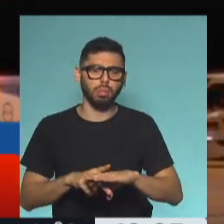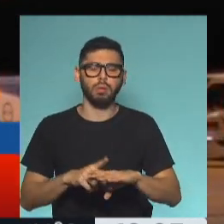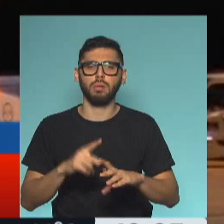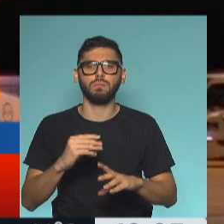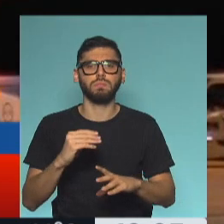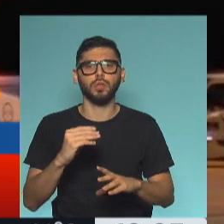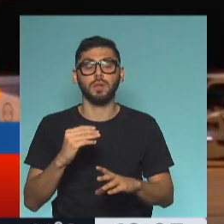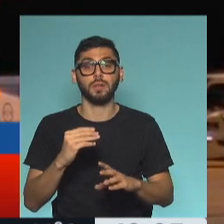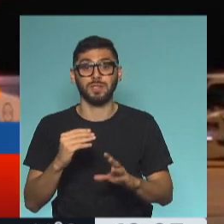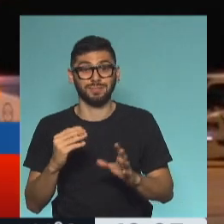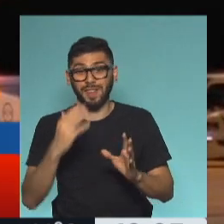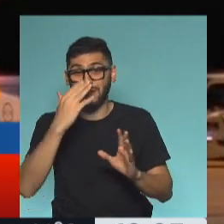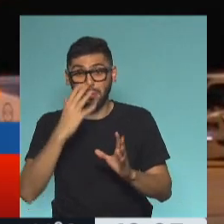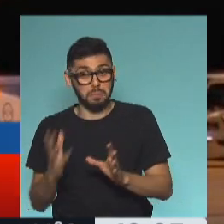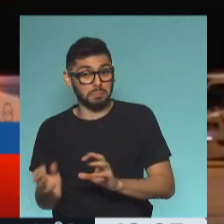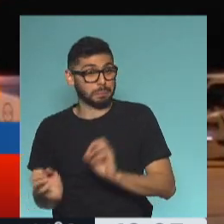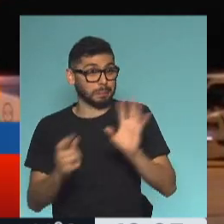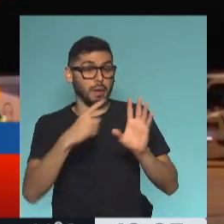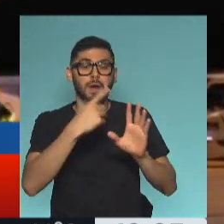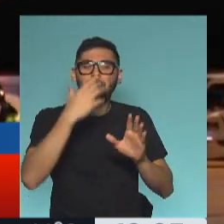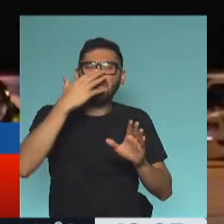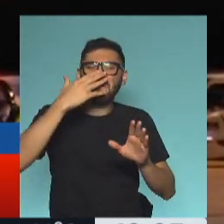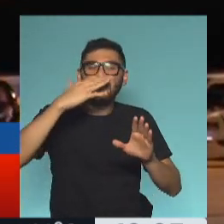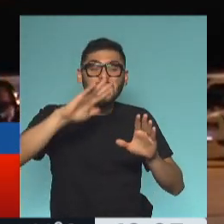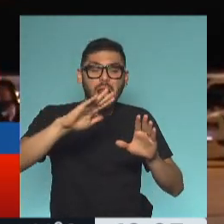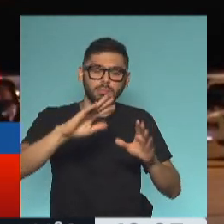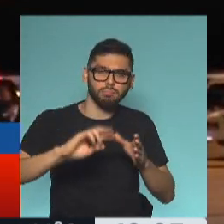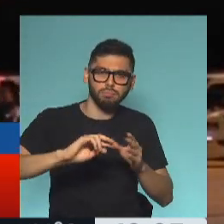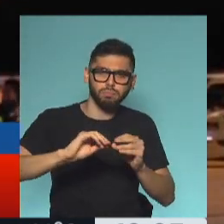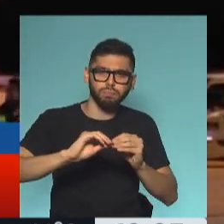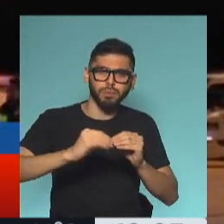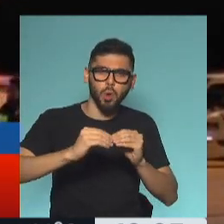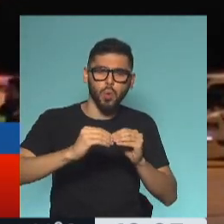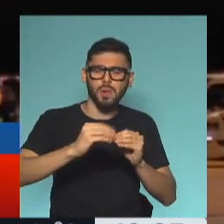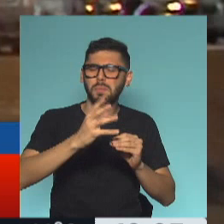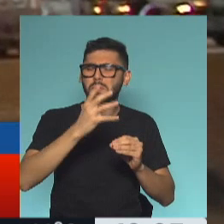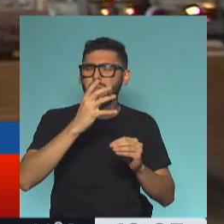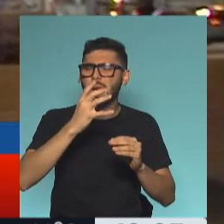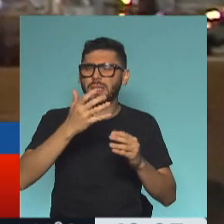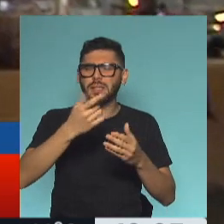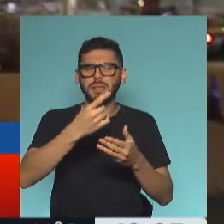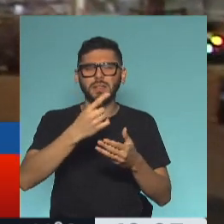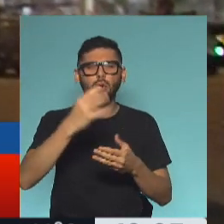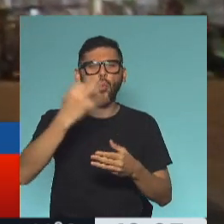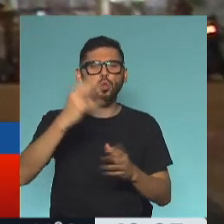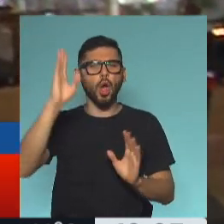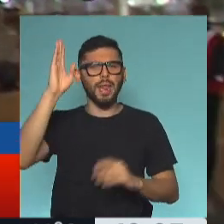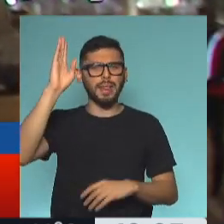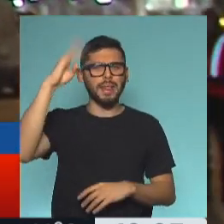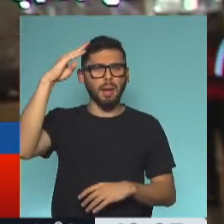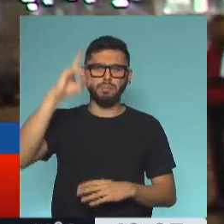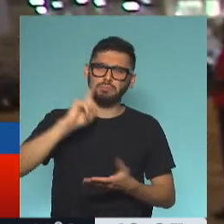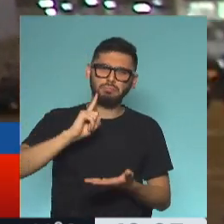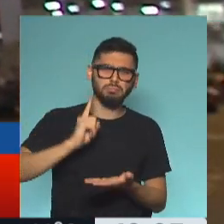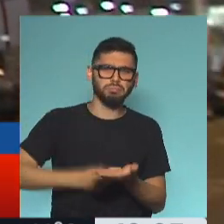la producción final de la vacuna en México tuvo ese problema. Creo que fue con alguna medida que tomó Donald Trump en ese momento, el presidente de